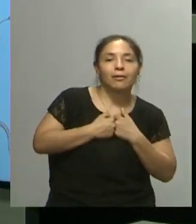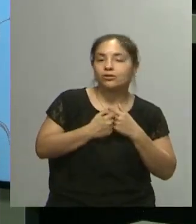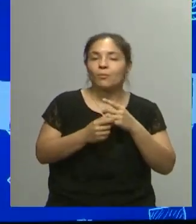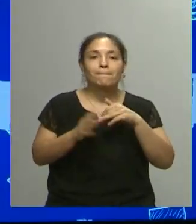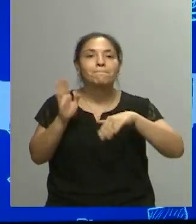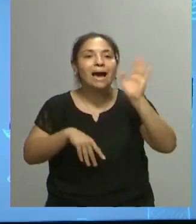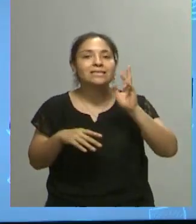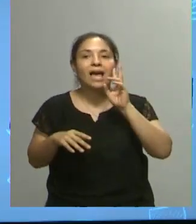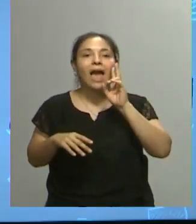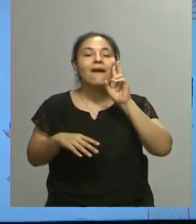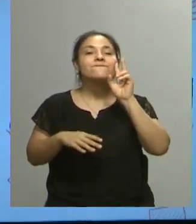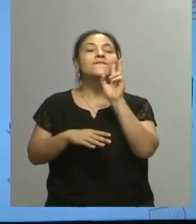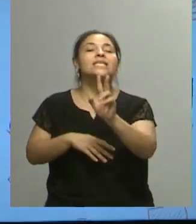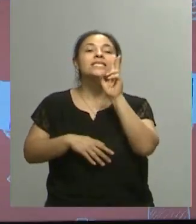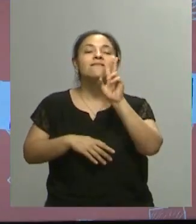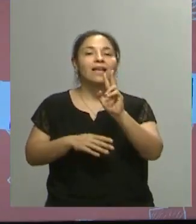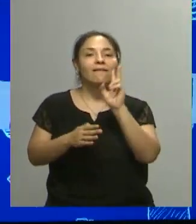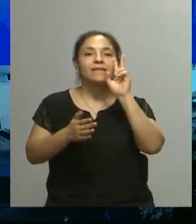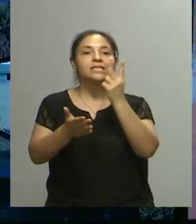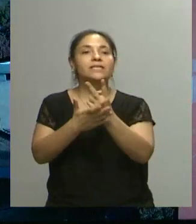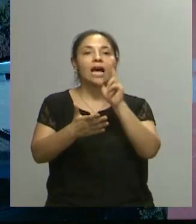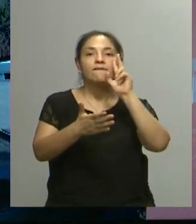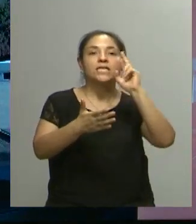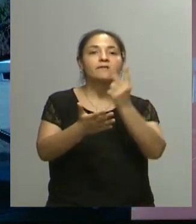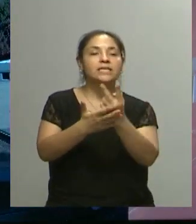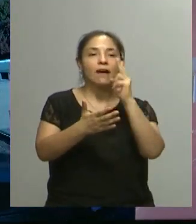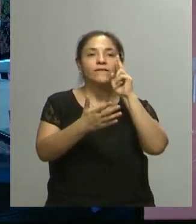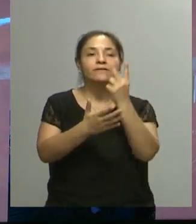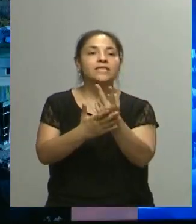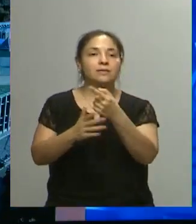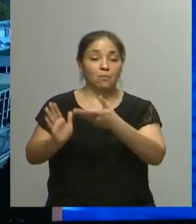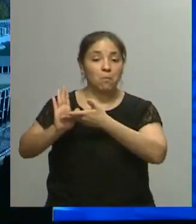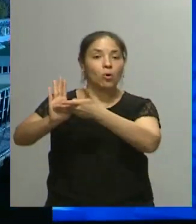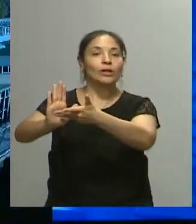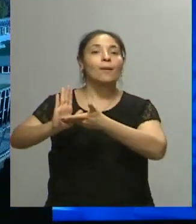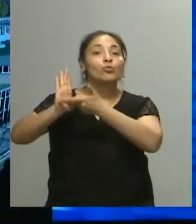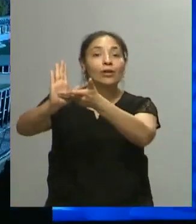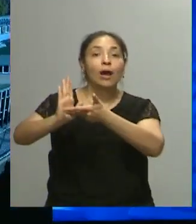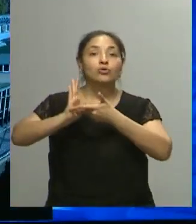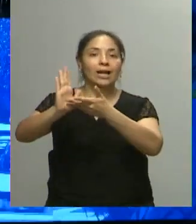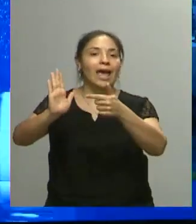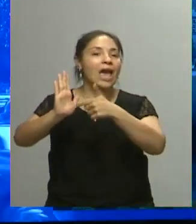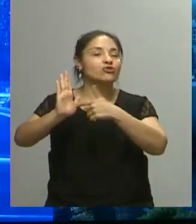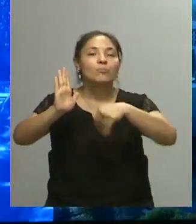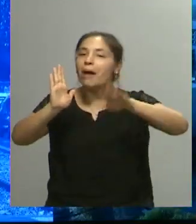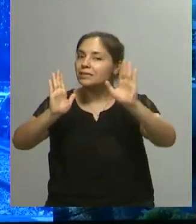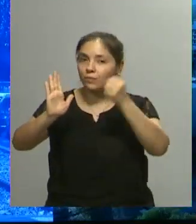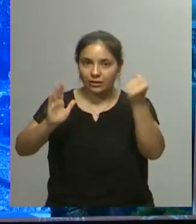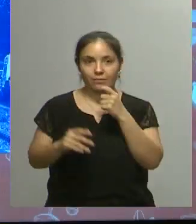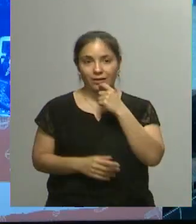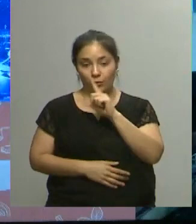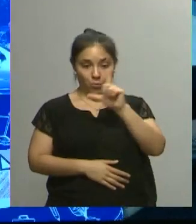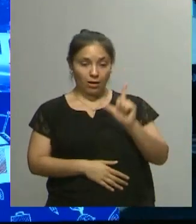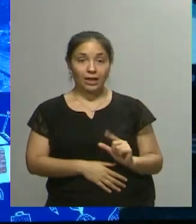de empezar a hablar de algo, visibilizar. Lo sabemos, por ejemplo, no sé, en países como Argentina, cuando